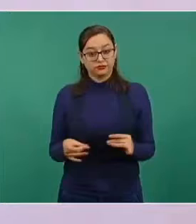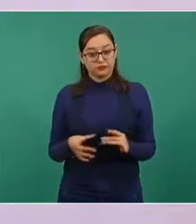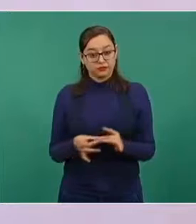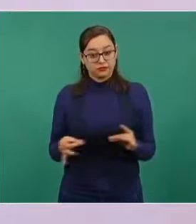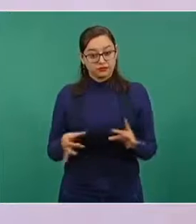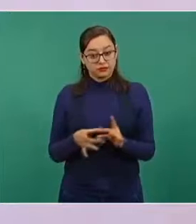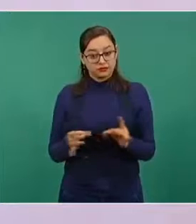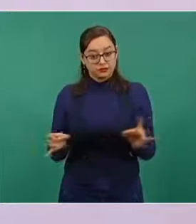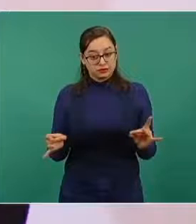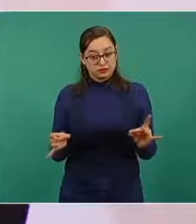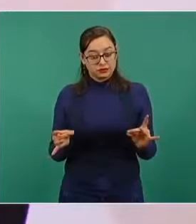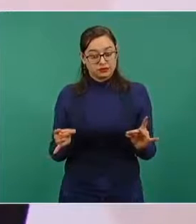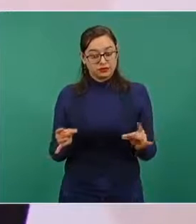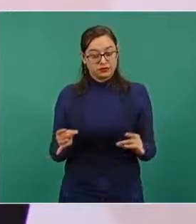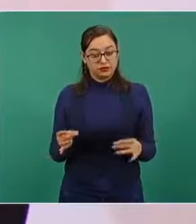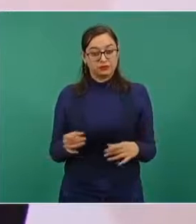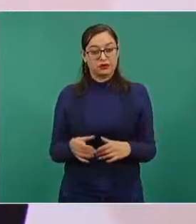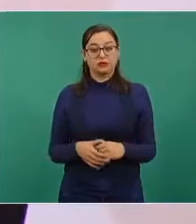fue